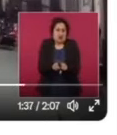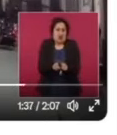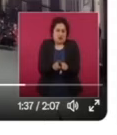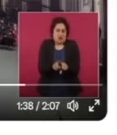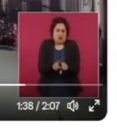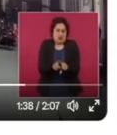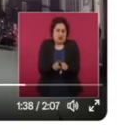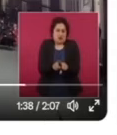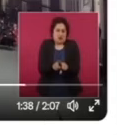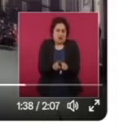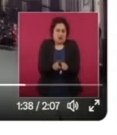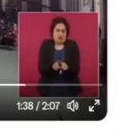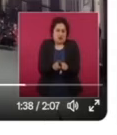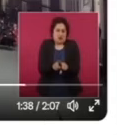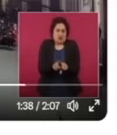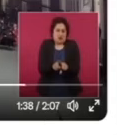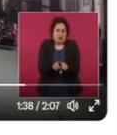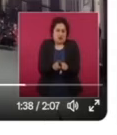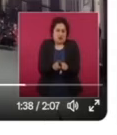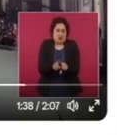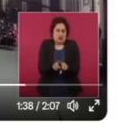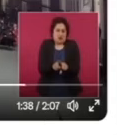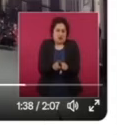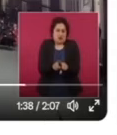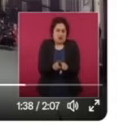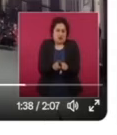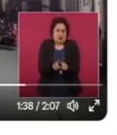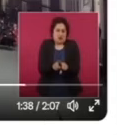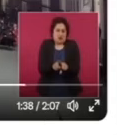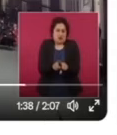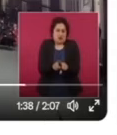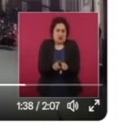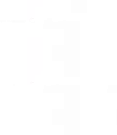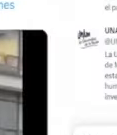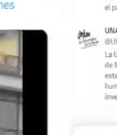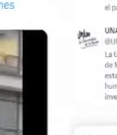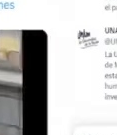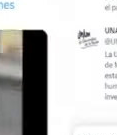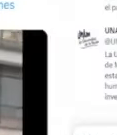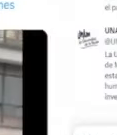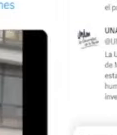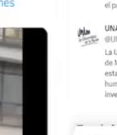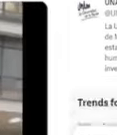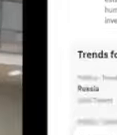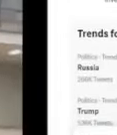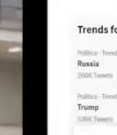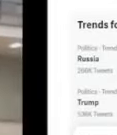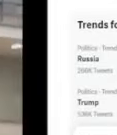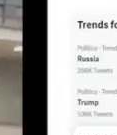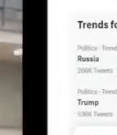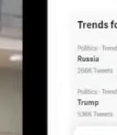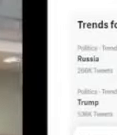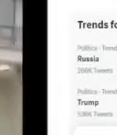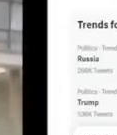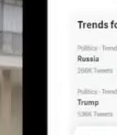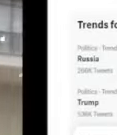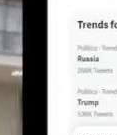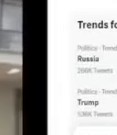cada quien. Bueno, pues el presidente López Obrador, en pocas palabras, dijo que opta por la